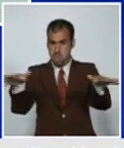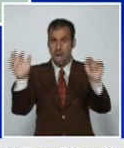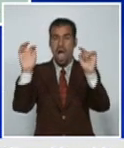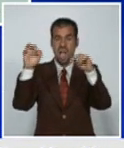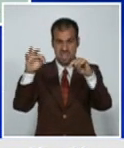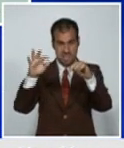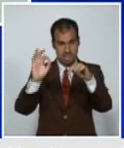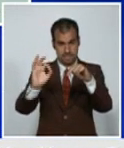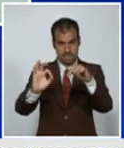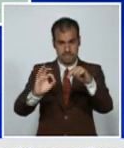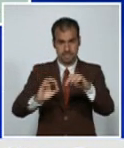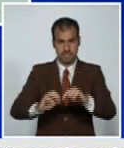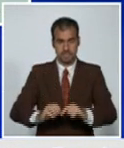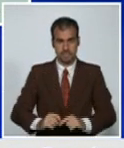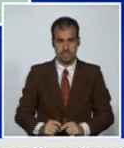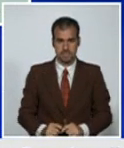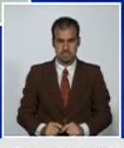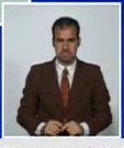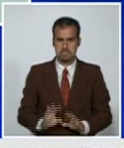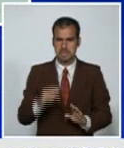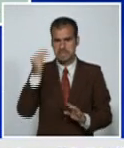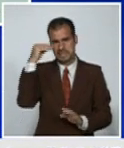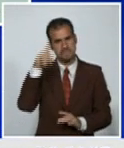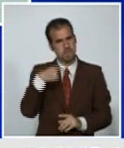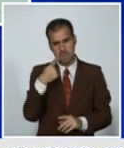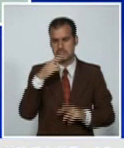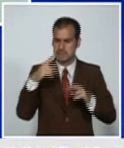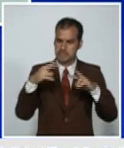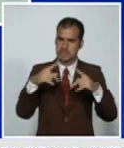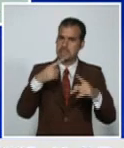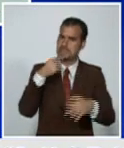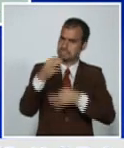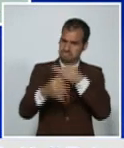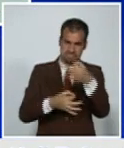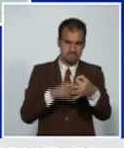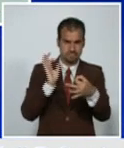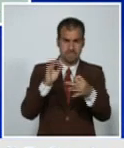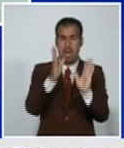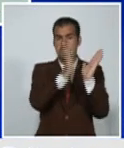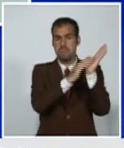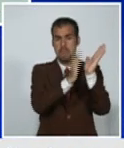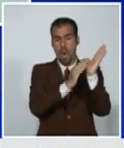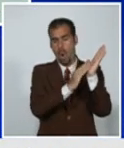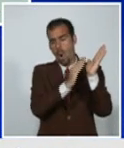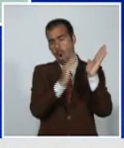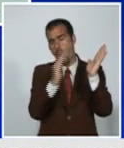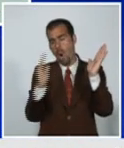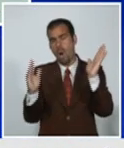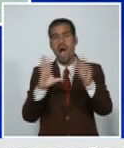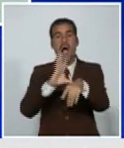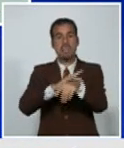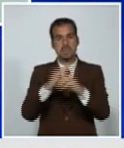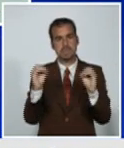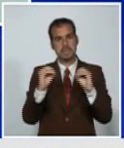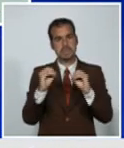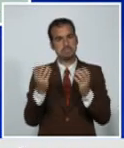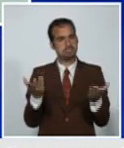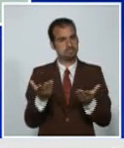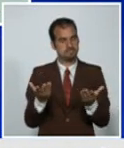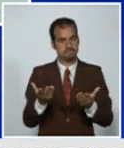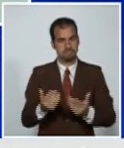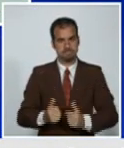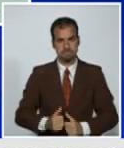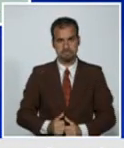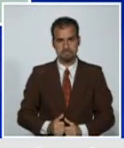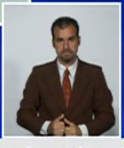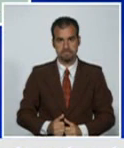de haber estado, como siempre lo mencionamos, durante meses sin confirmar casos. Los 19 de ayer, el